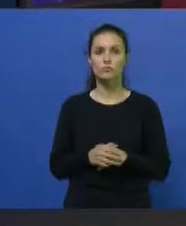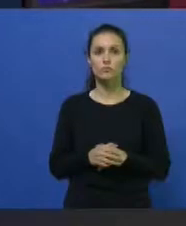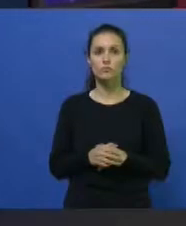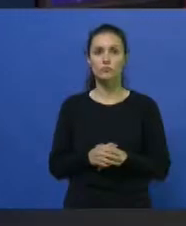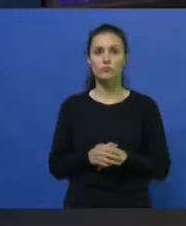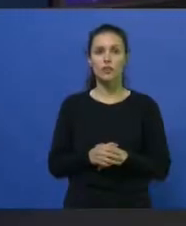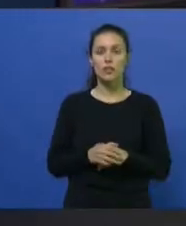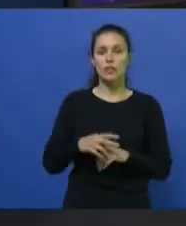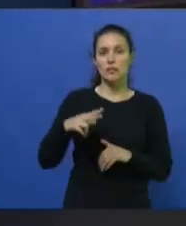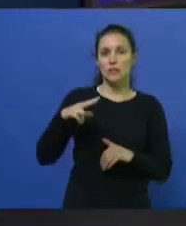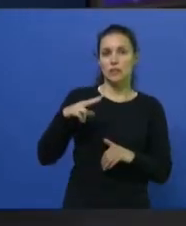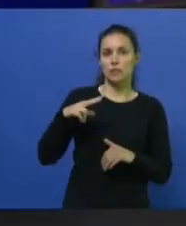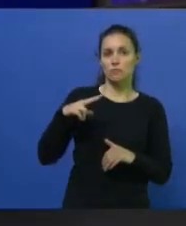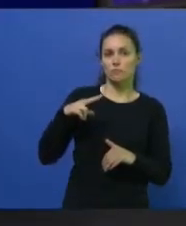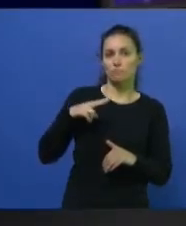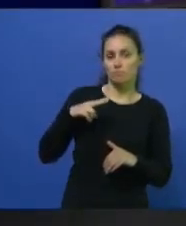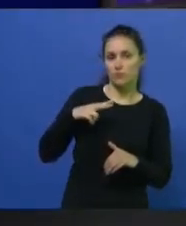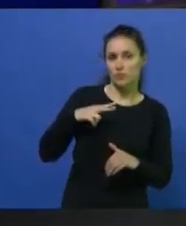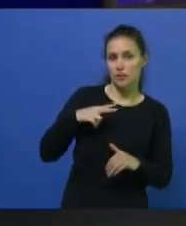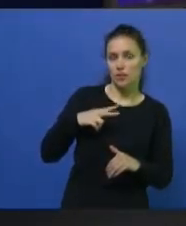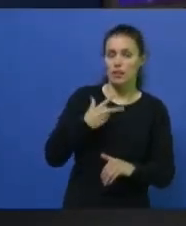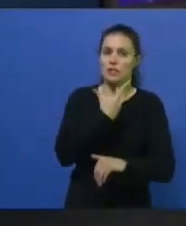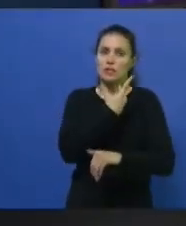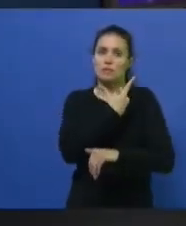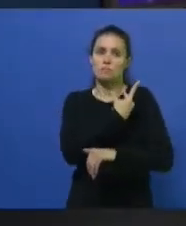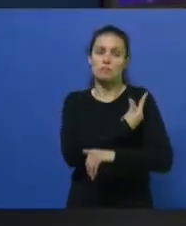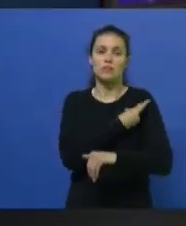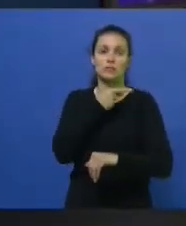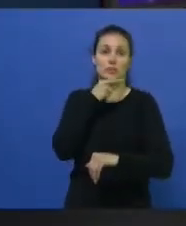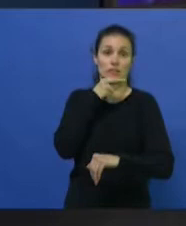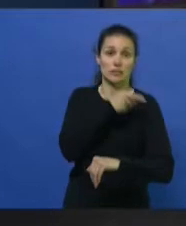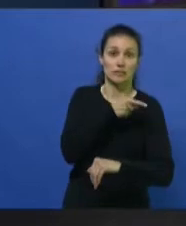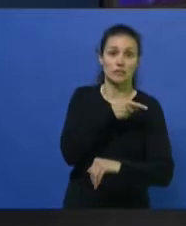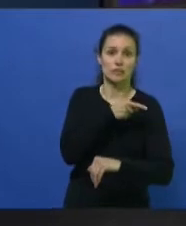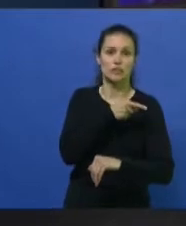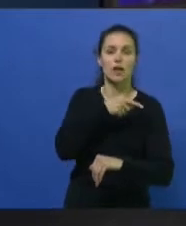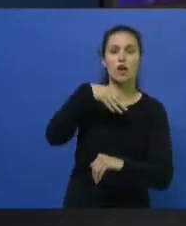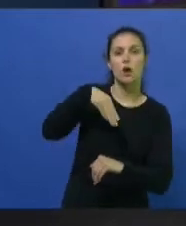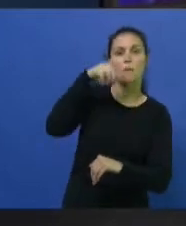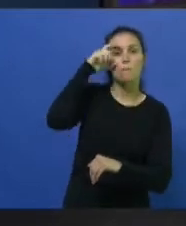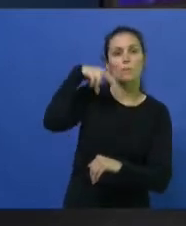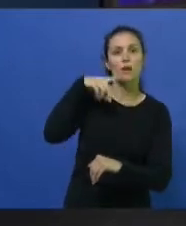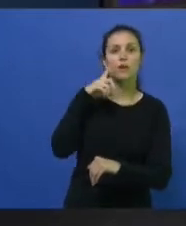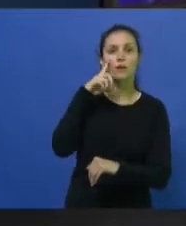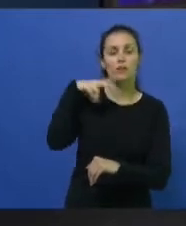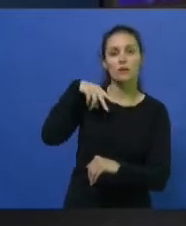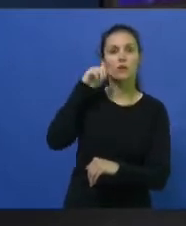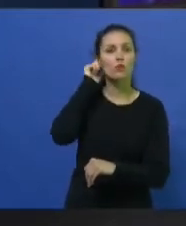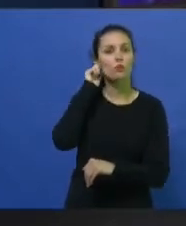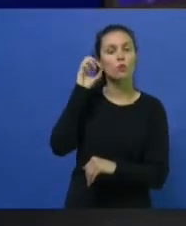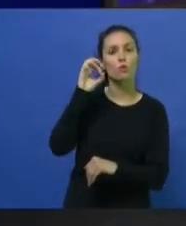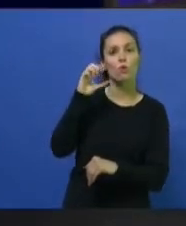faltante de la member pero decíamos es la vacuna que protege contra el meningococo que provoca entre otras enfermedades